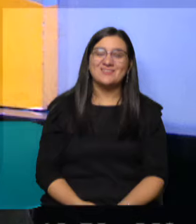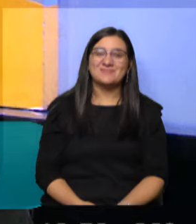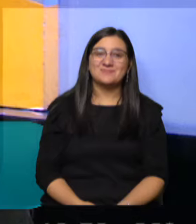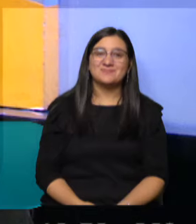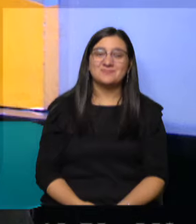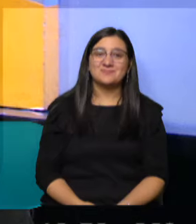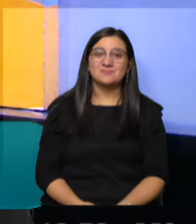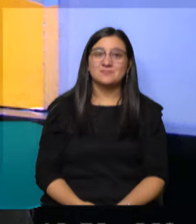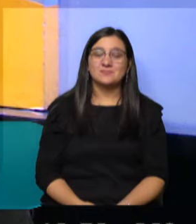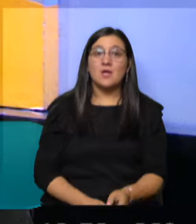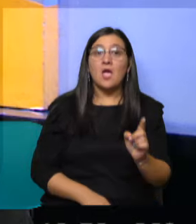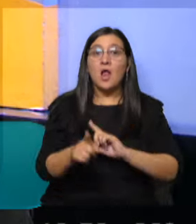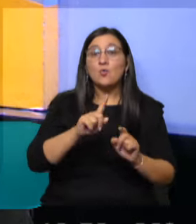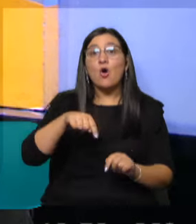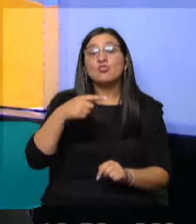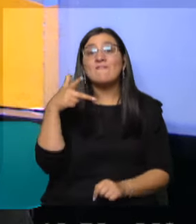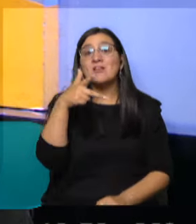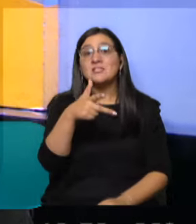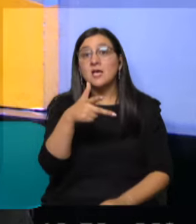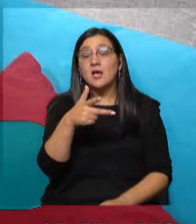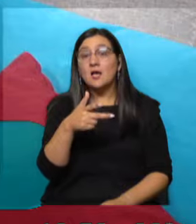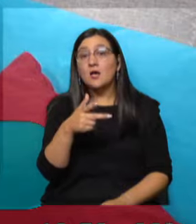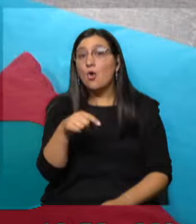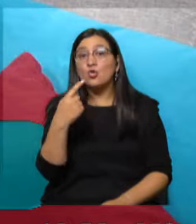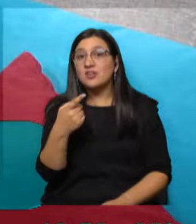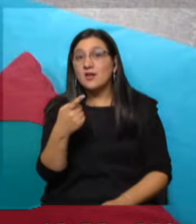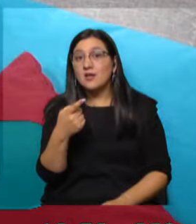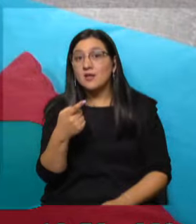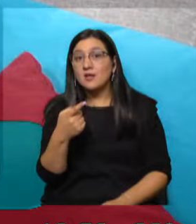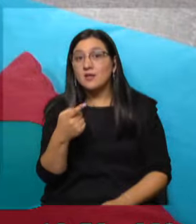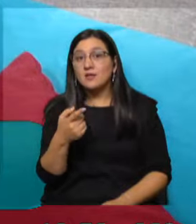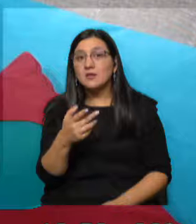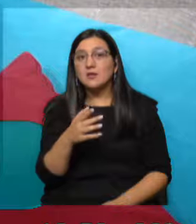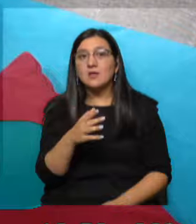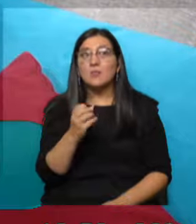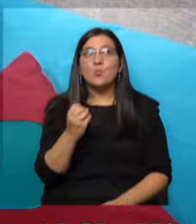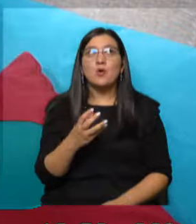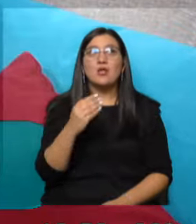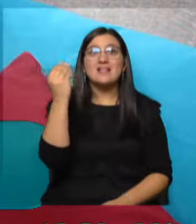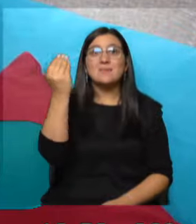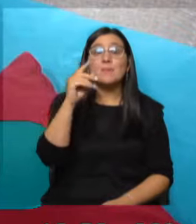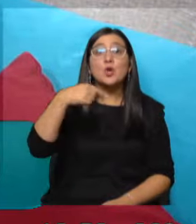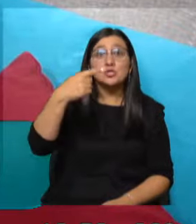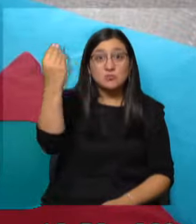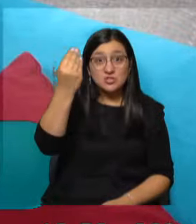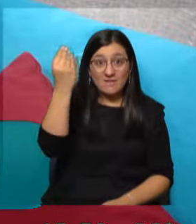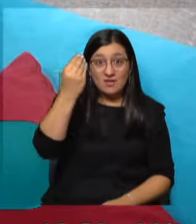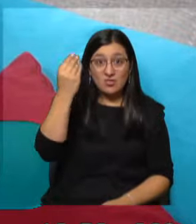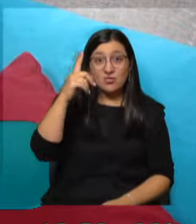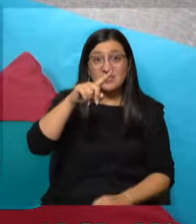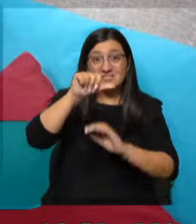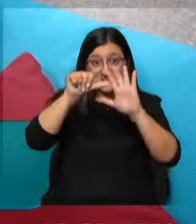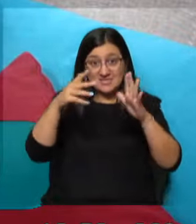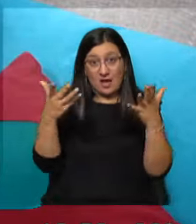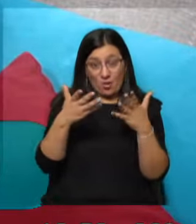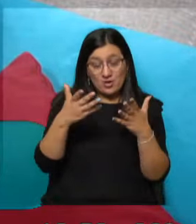Qué lindo. ¿Alguna otra fecha además de esa? Que podamos más bien, así. O sea, el sábado que viene, 16,